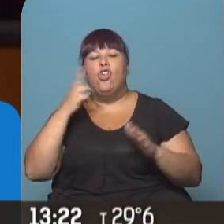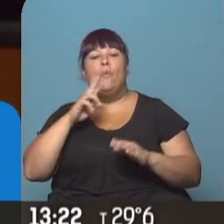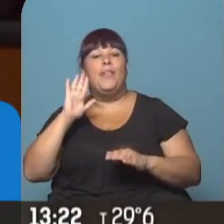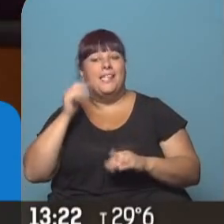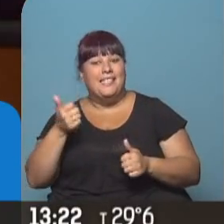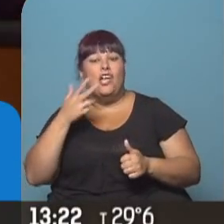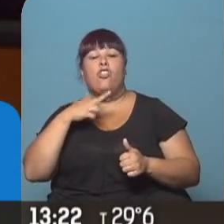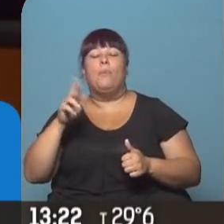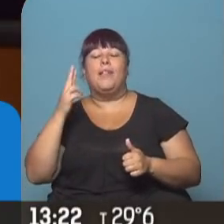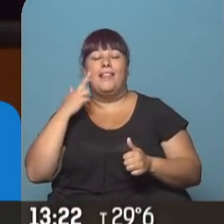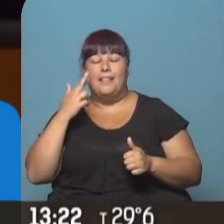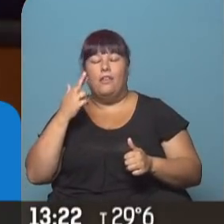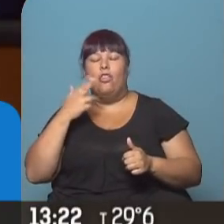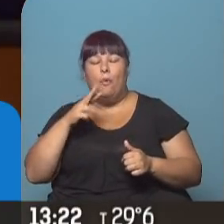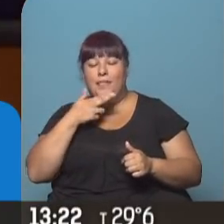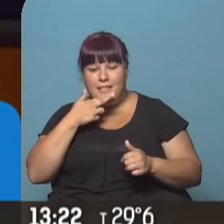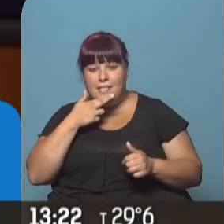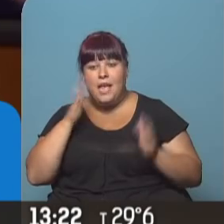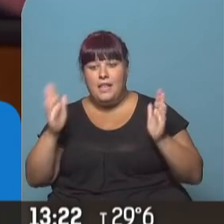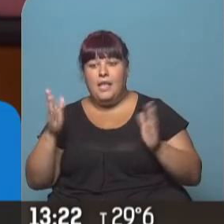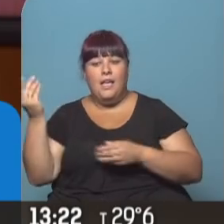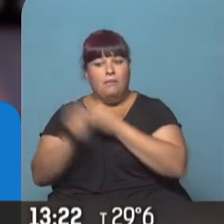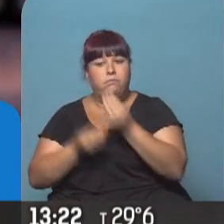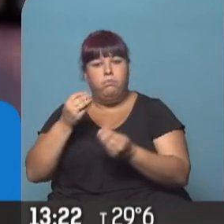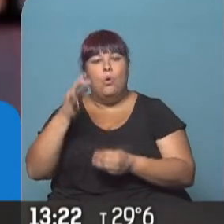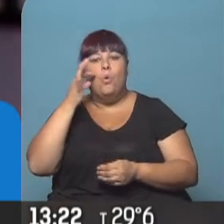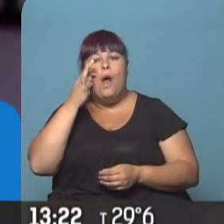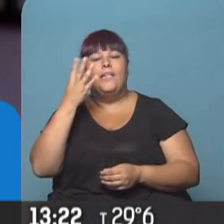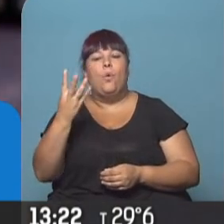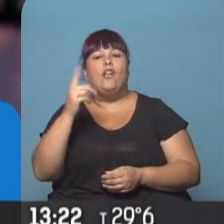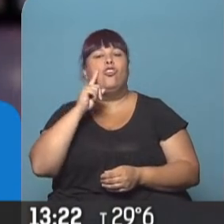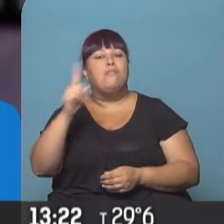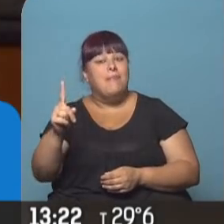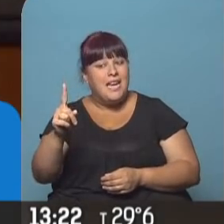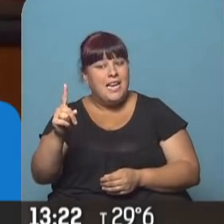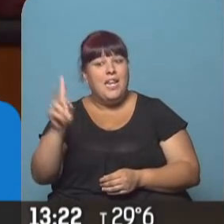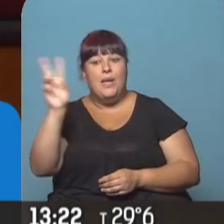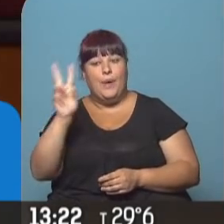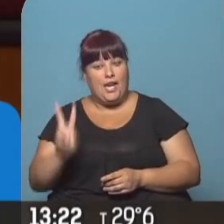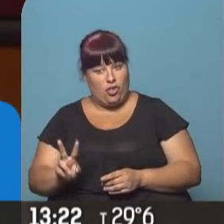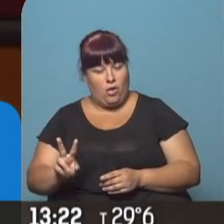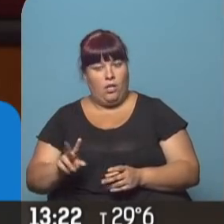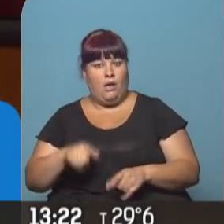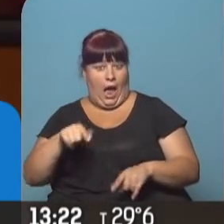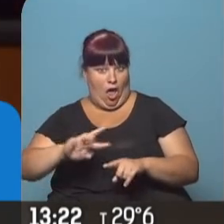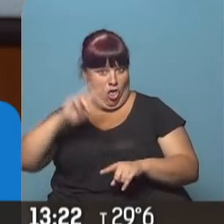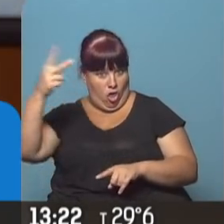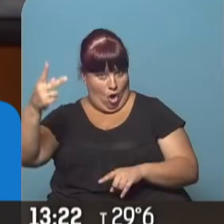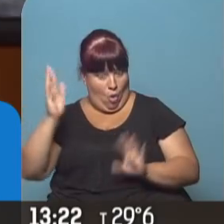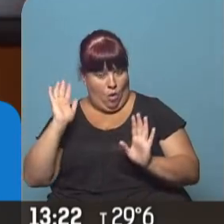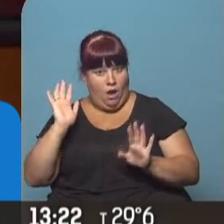y 2017 hemos radicado a 44.000 venezolanos. Se multiplicó. Esto